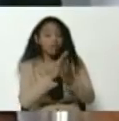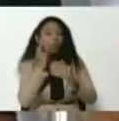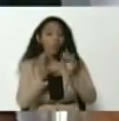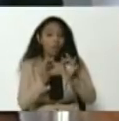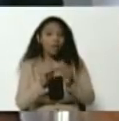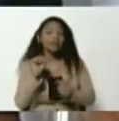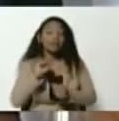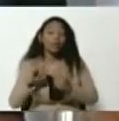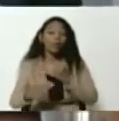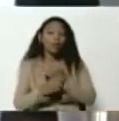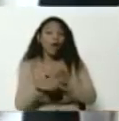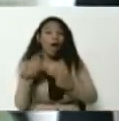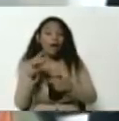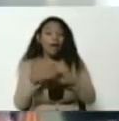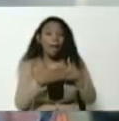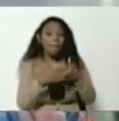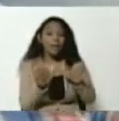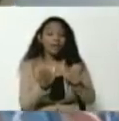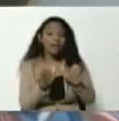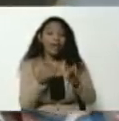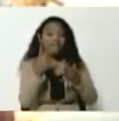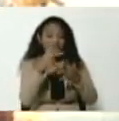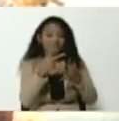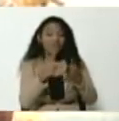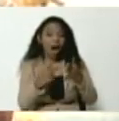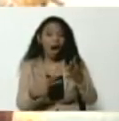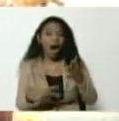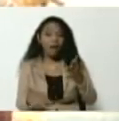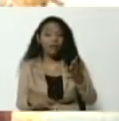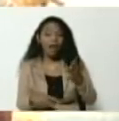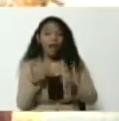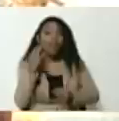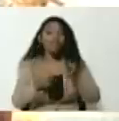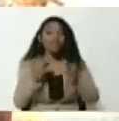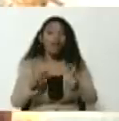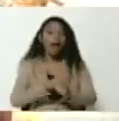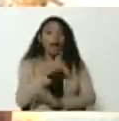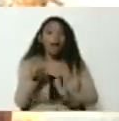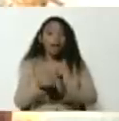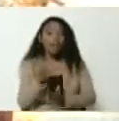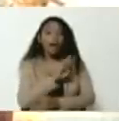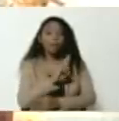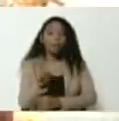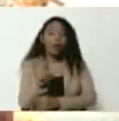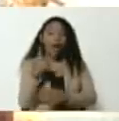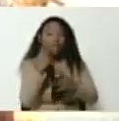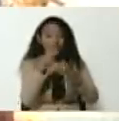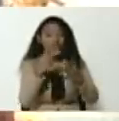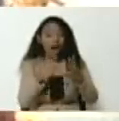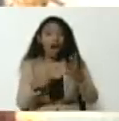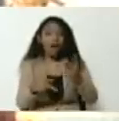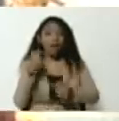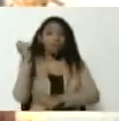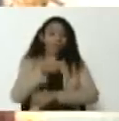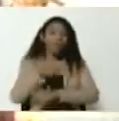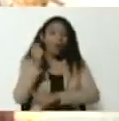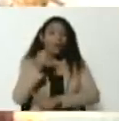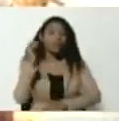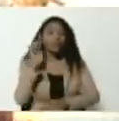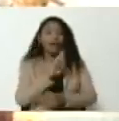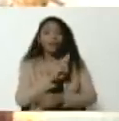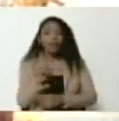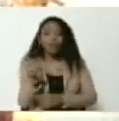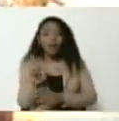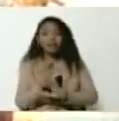Guaidó tiene una causa abierta, varias causas abiertas por la Fiscalía General de la República, hay varios tribunales de la República que